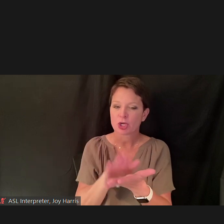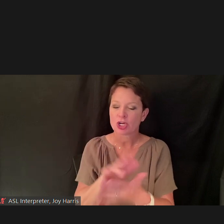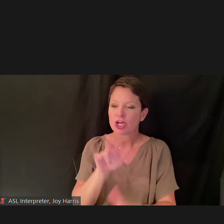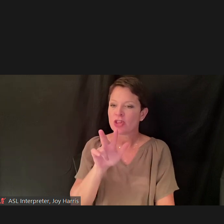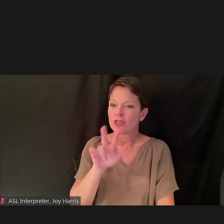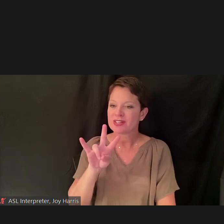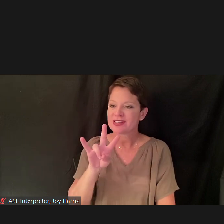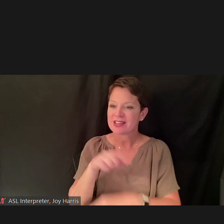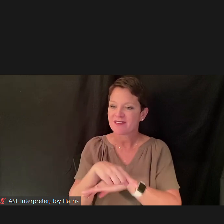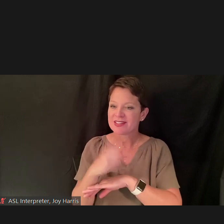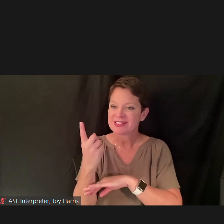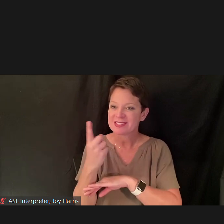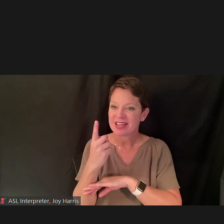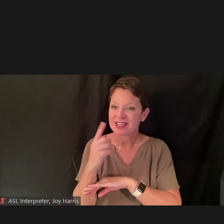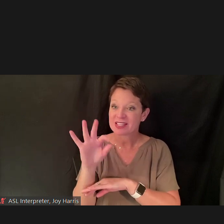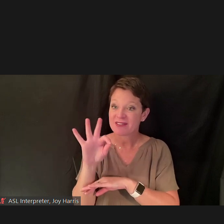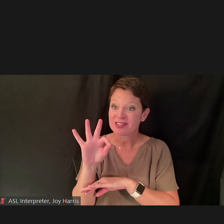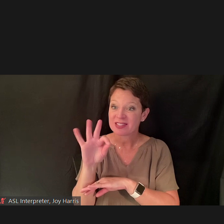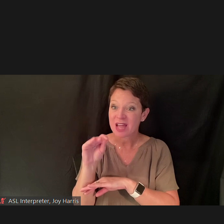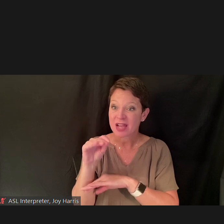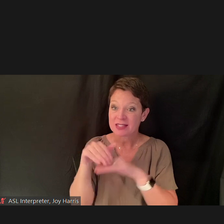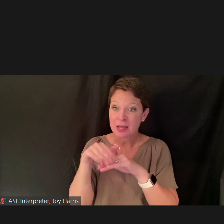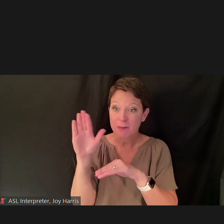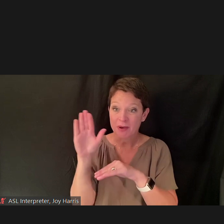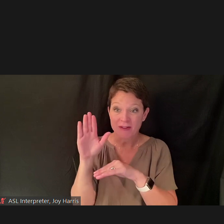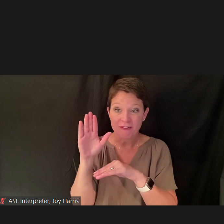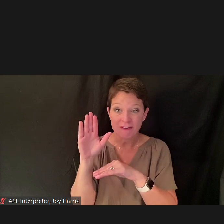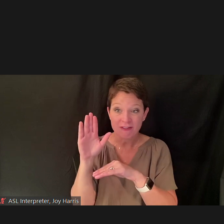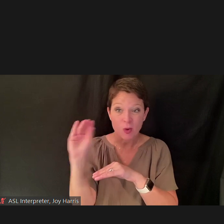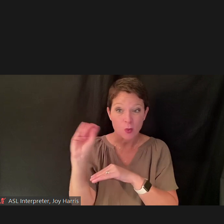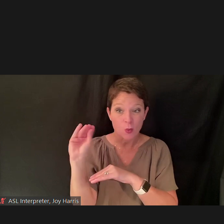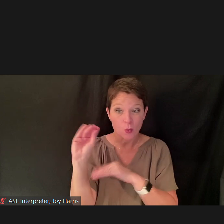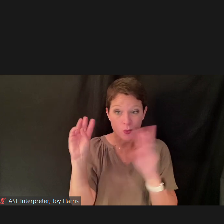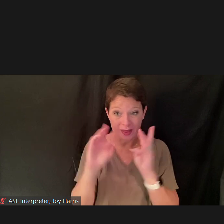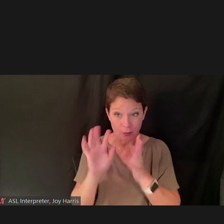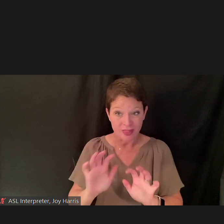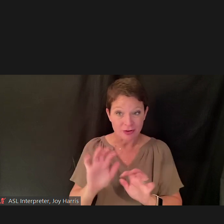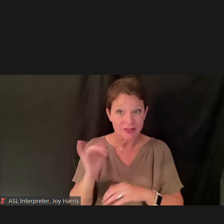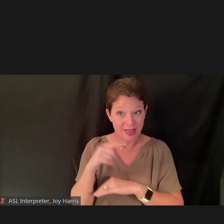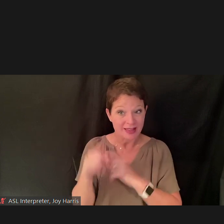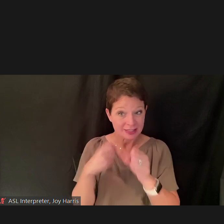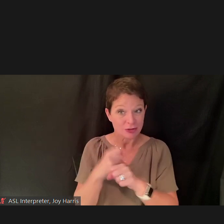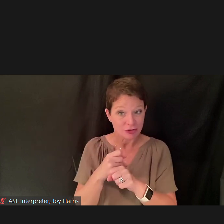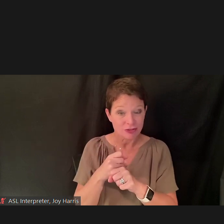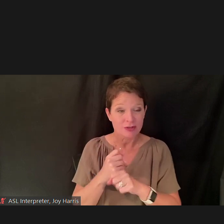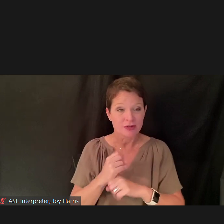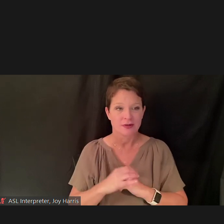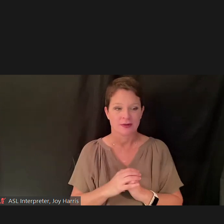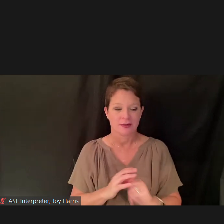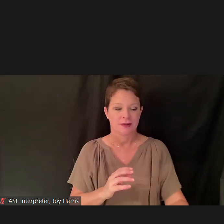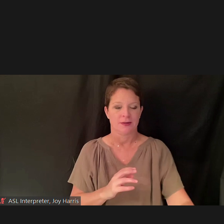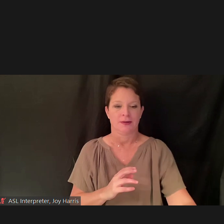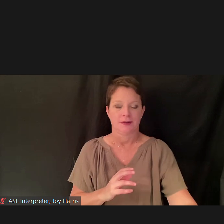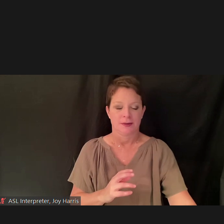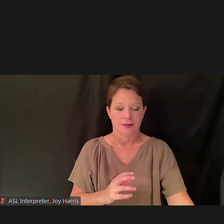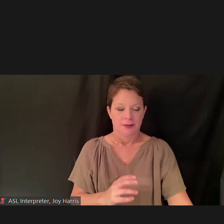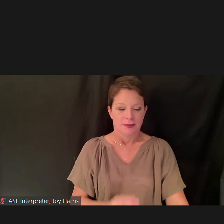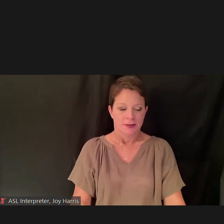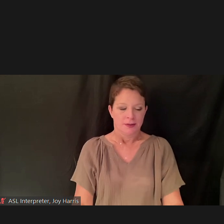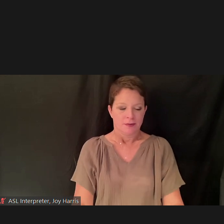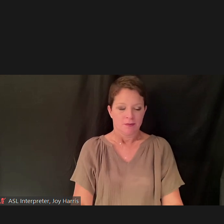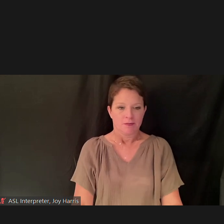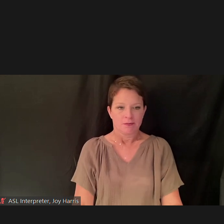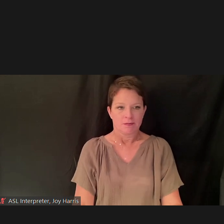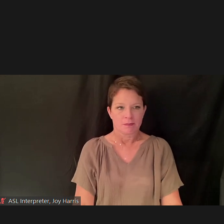¿Sabías que en el verano del 2021 Filadelfia registró 37 días con temperatura sobre los 90 grados?